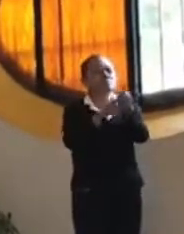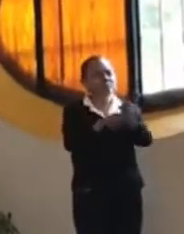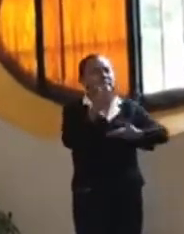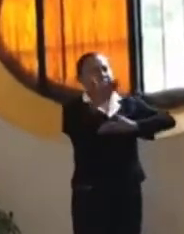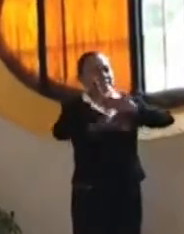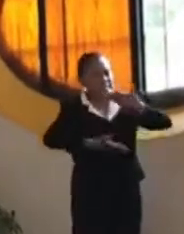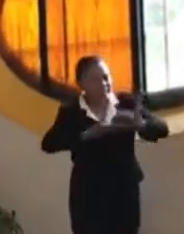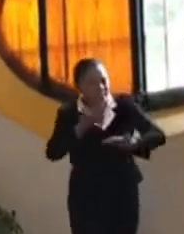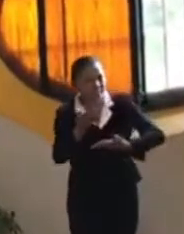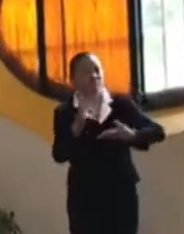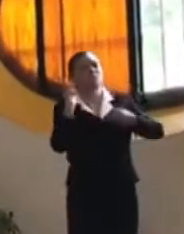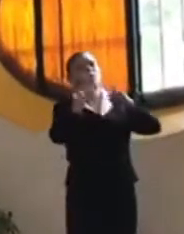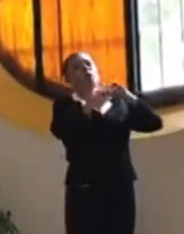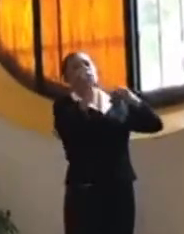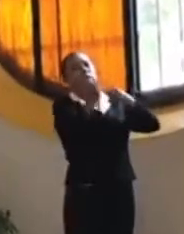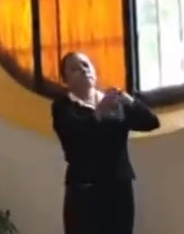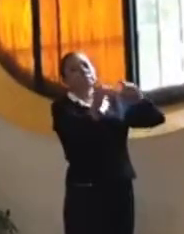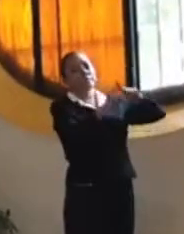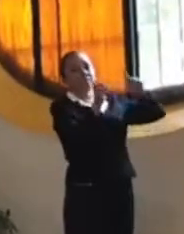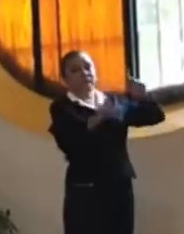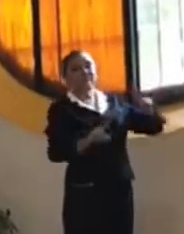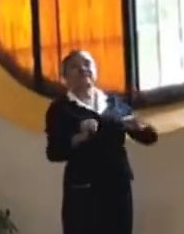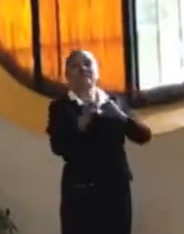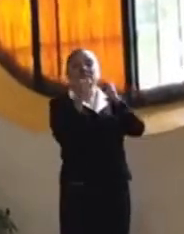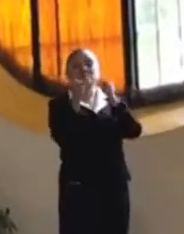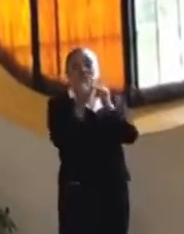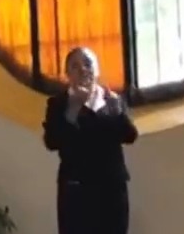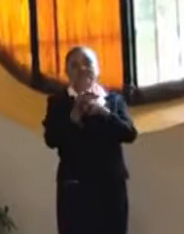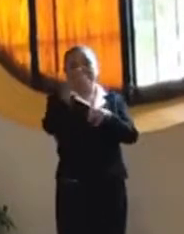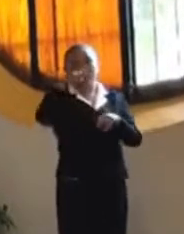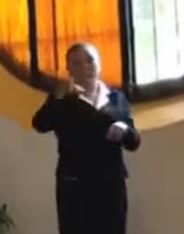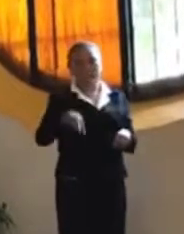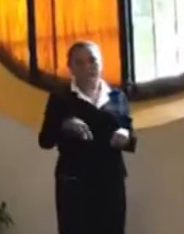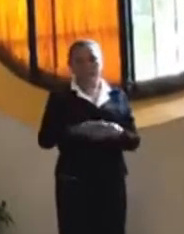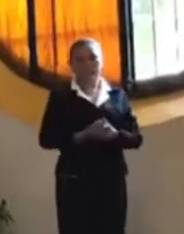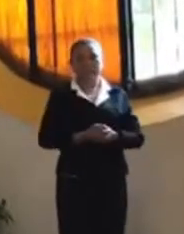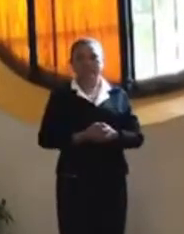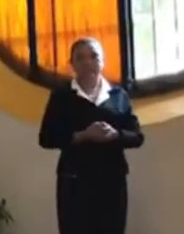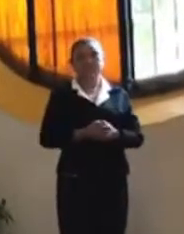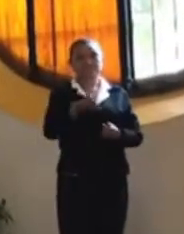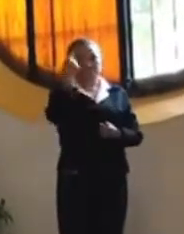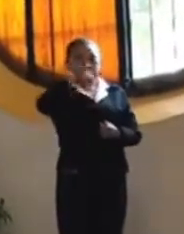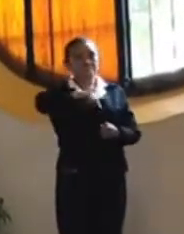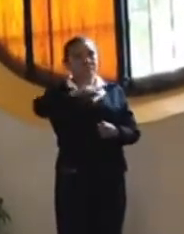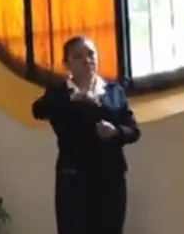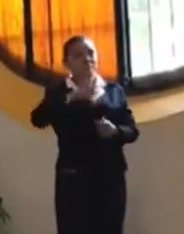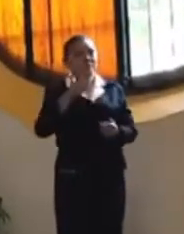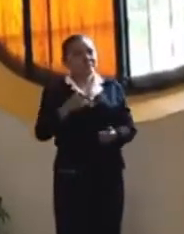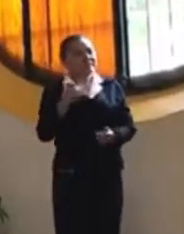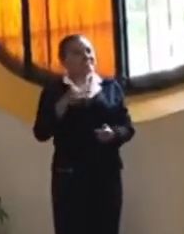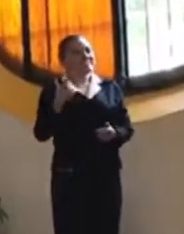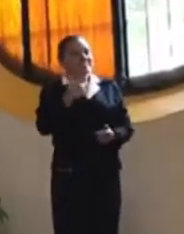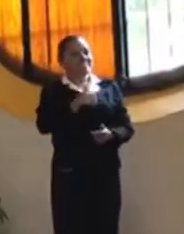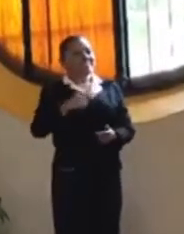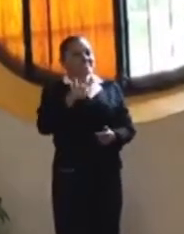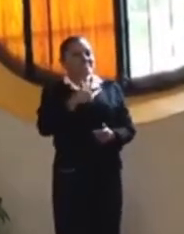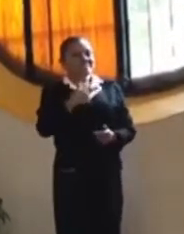y sigan sirviendo a las instituciones del Estado mexicano. Es para mí un motivo de satisfacción hoy